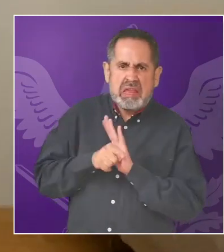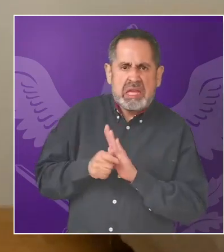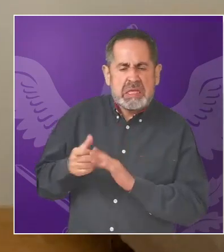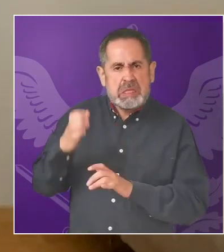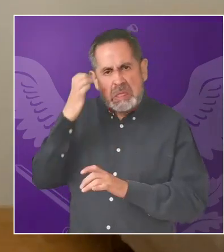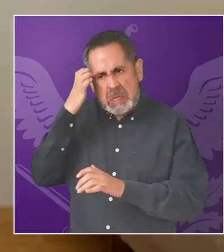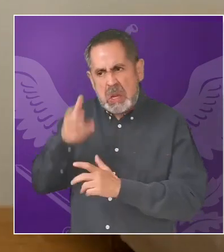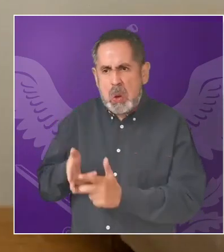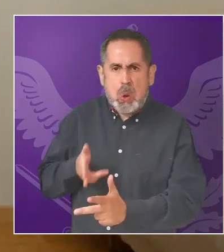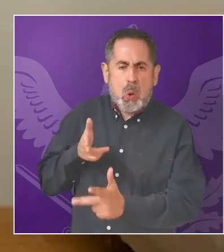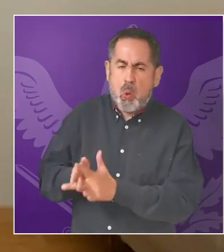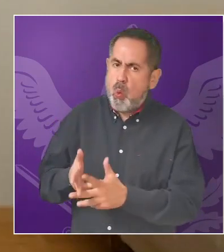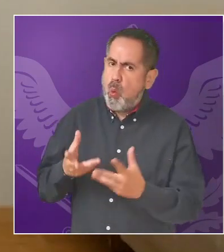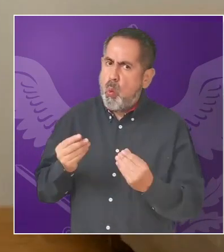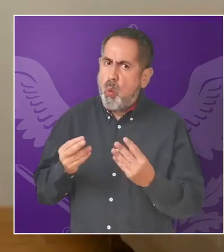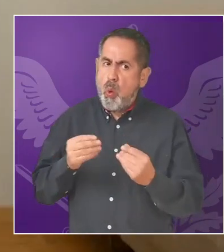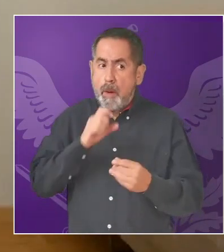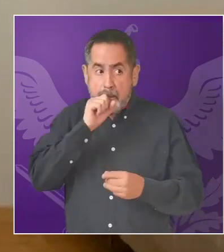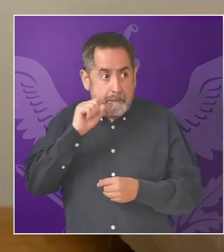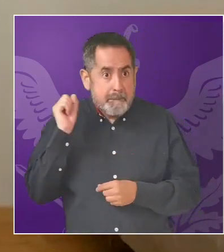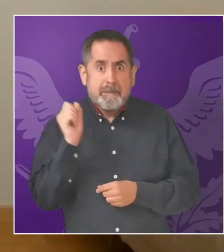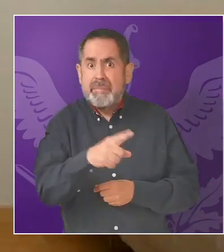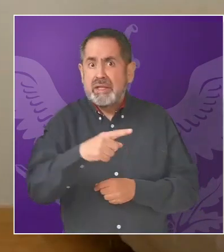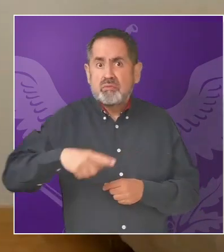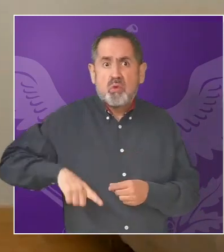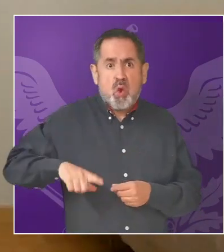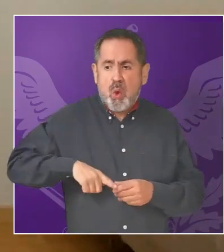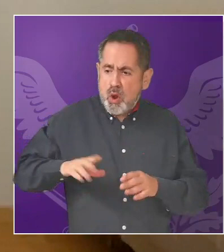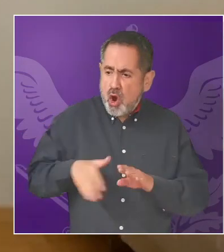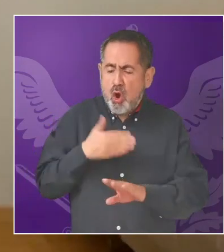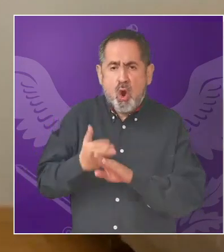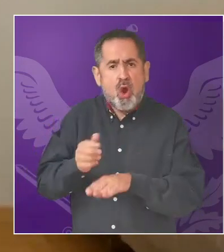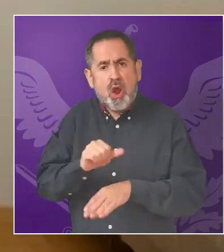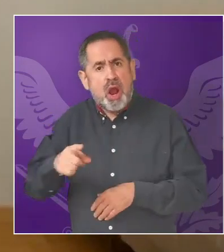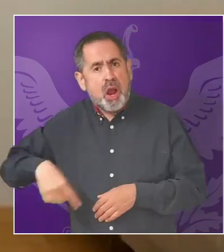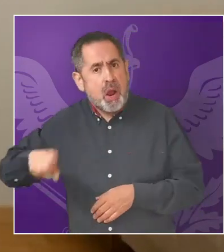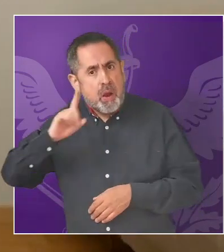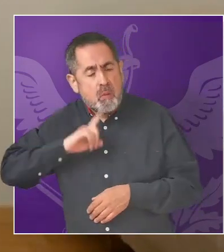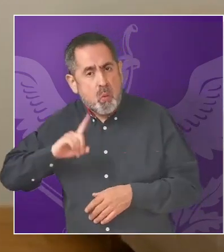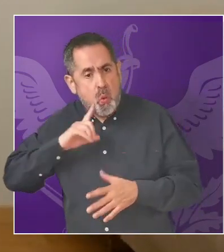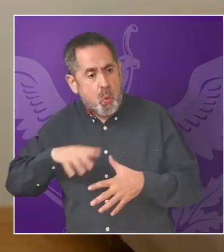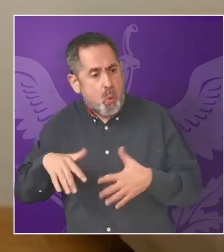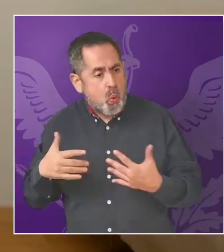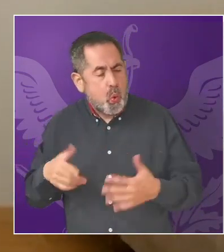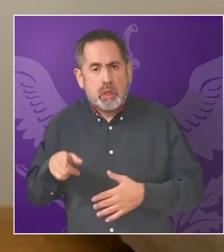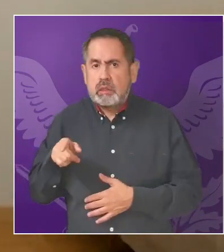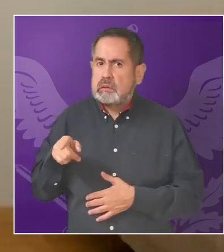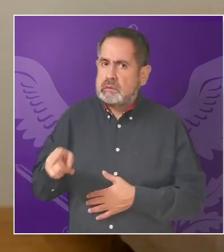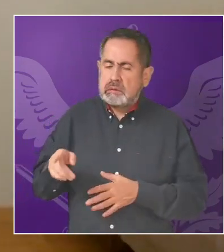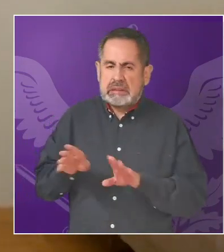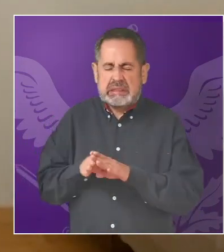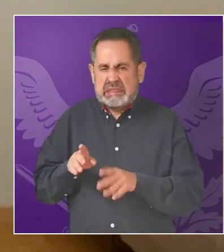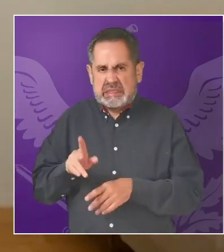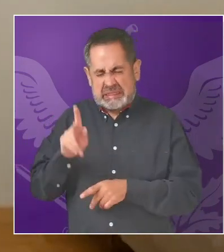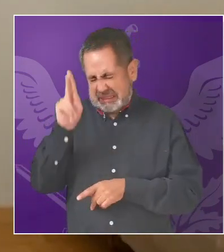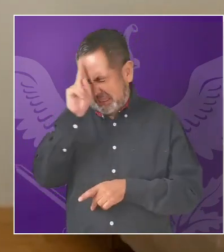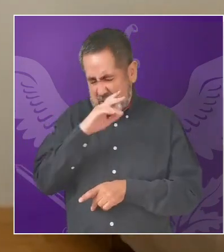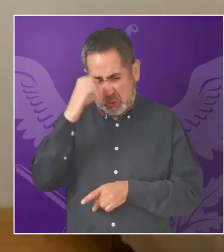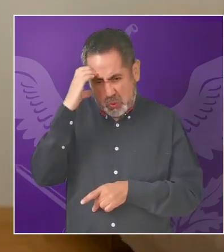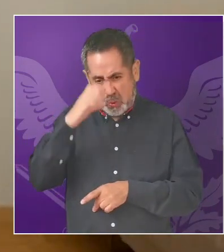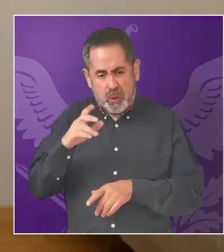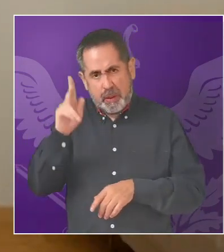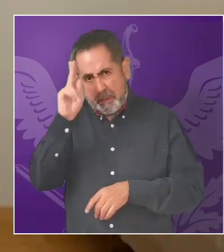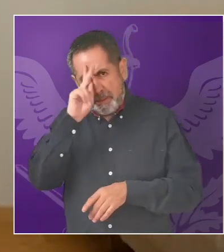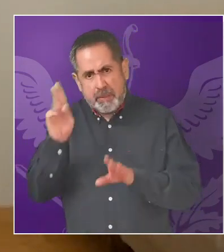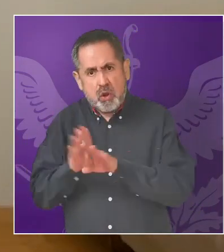de criminalización por parte de los propios estados y lamentablemente muchas de ellas se enfrentan a las formas más radicales